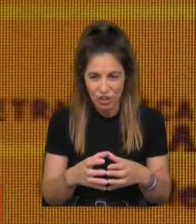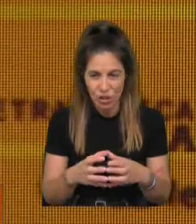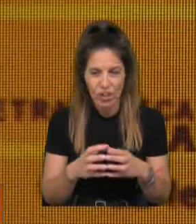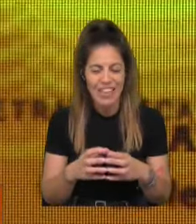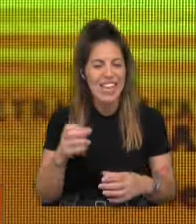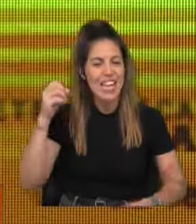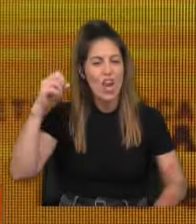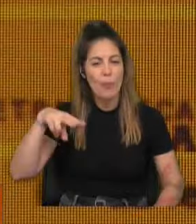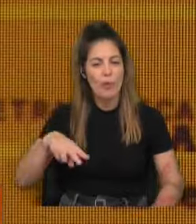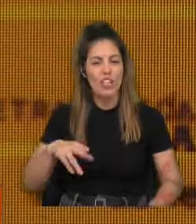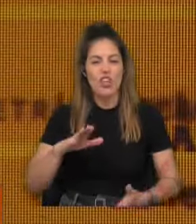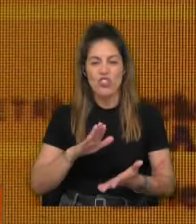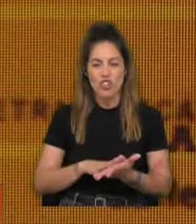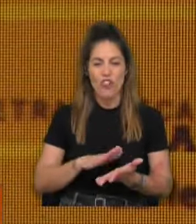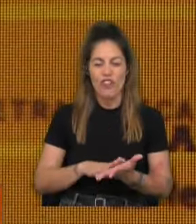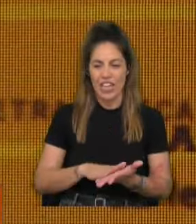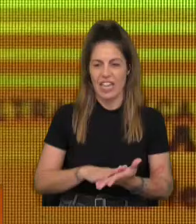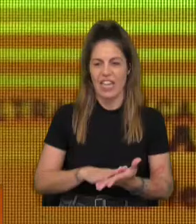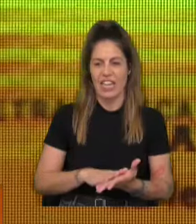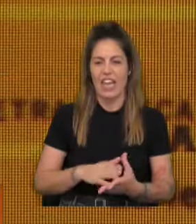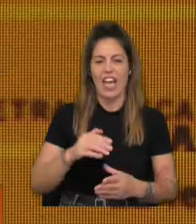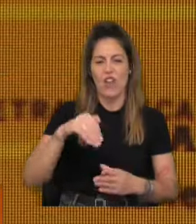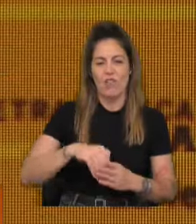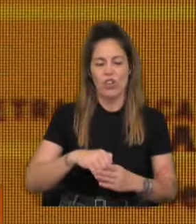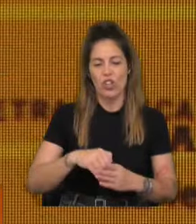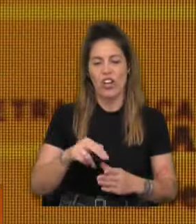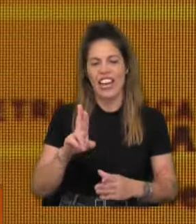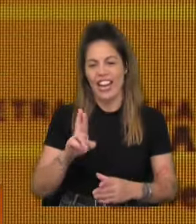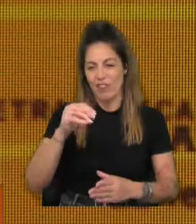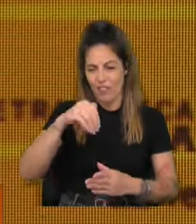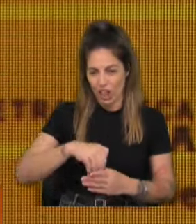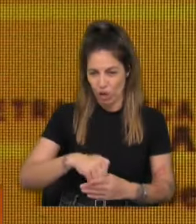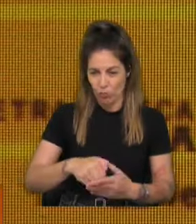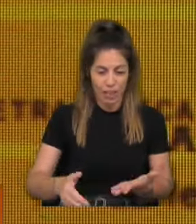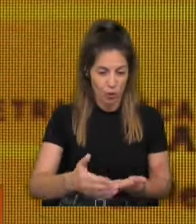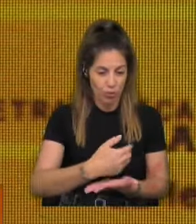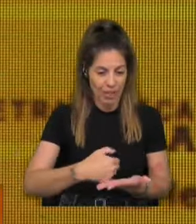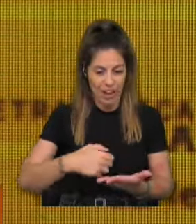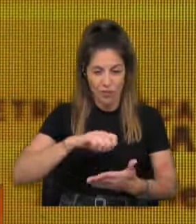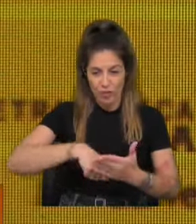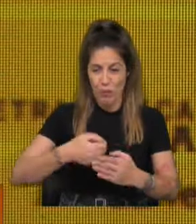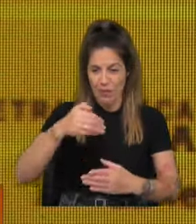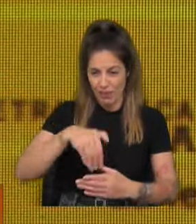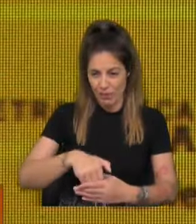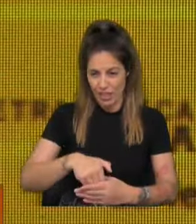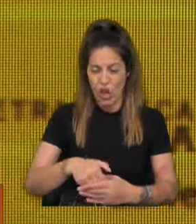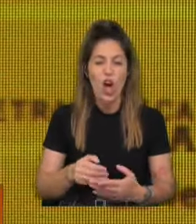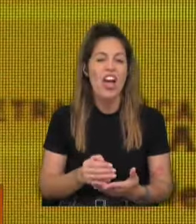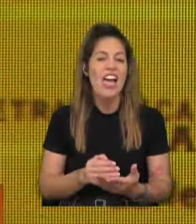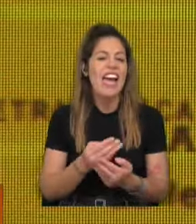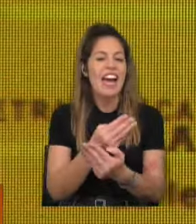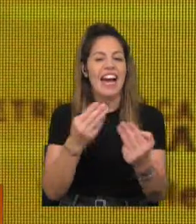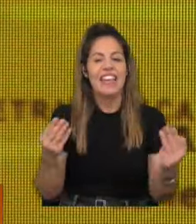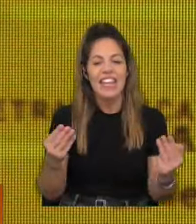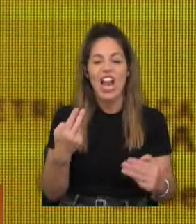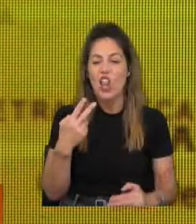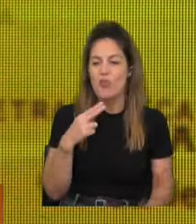postura sobre el voto en el referéndum este en líneas generales